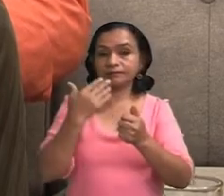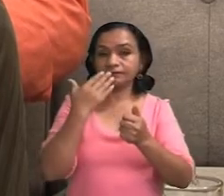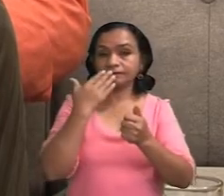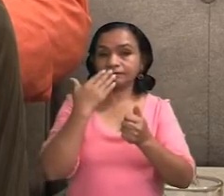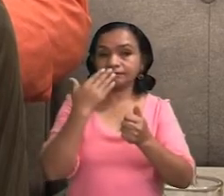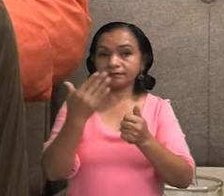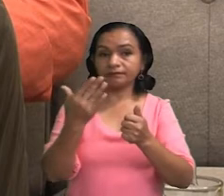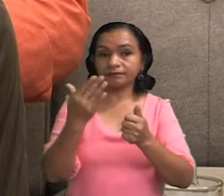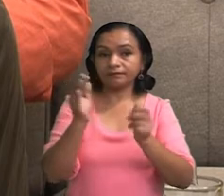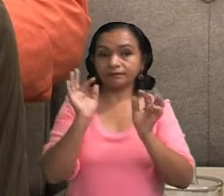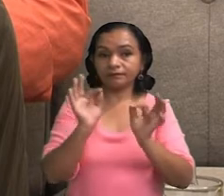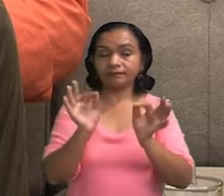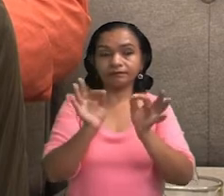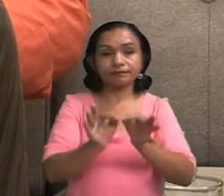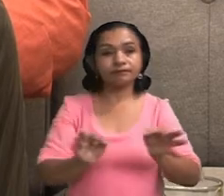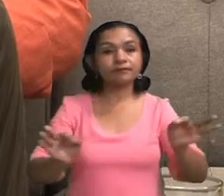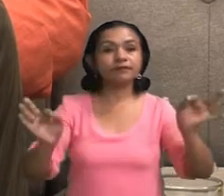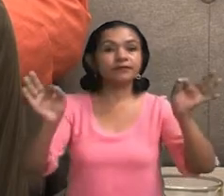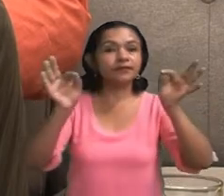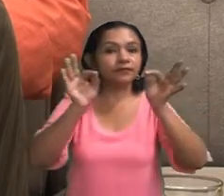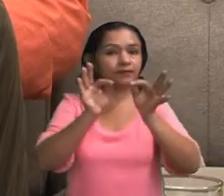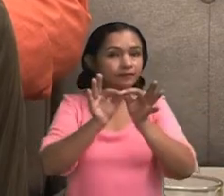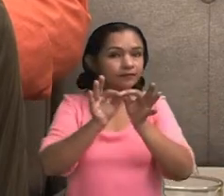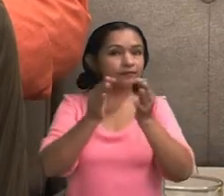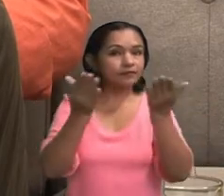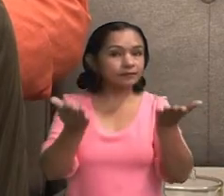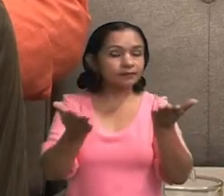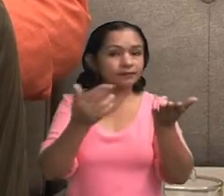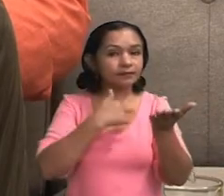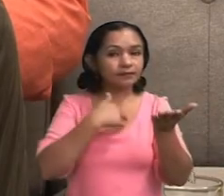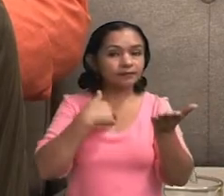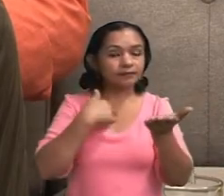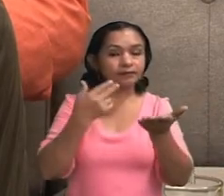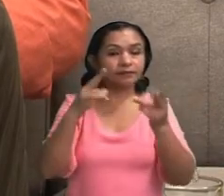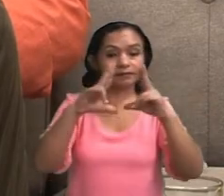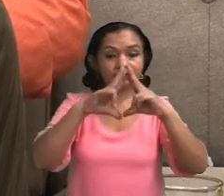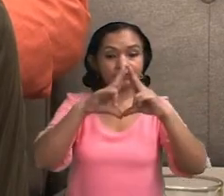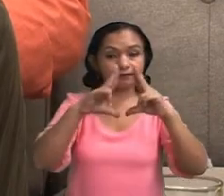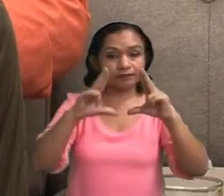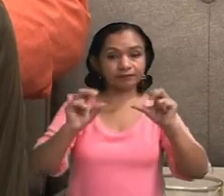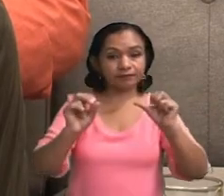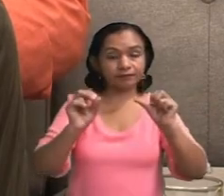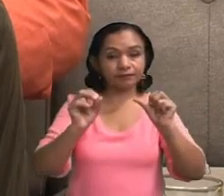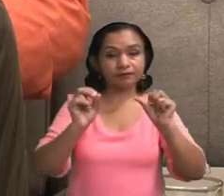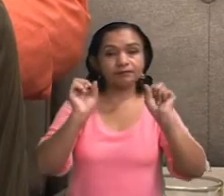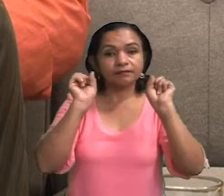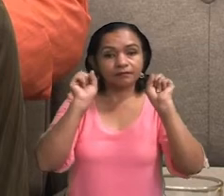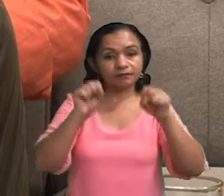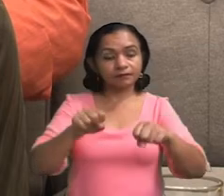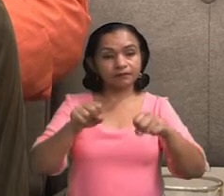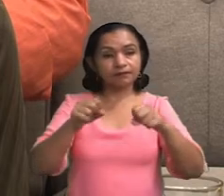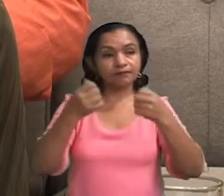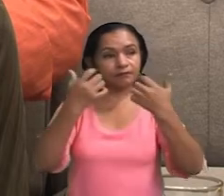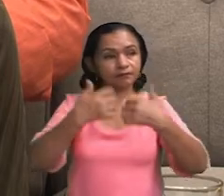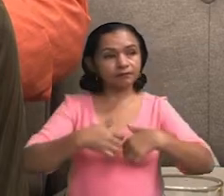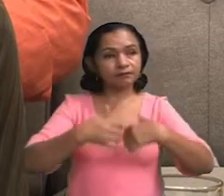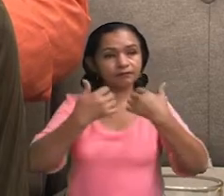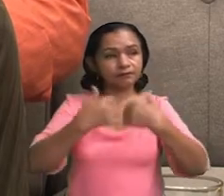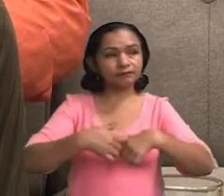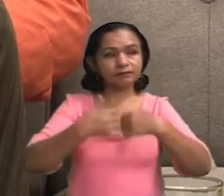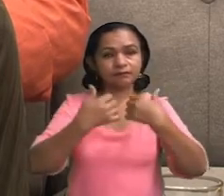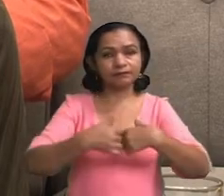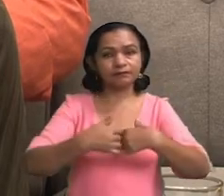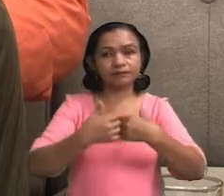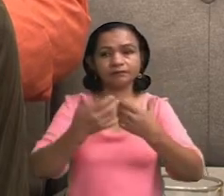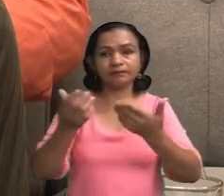eficiencia importantísima, y lógicamente que nos va a dejar a Nicaragua con una capacidad de industrialización y